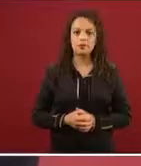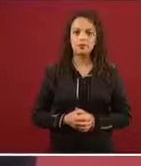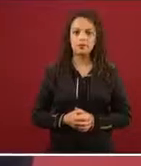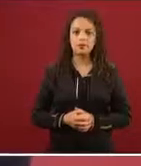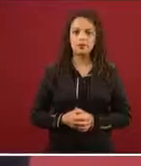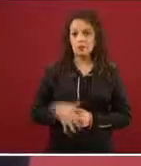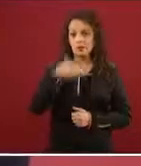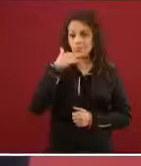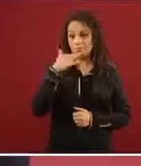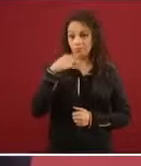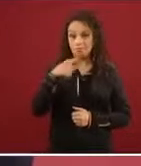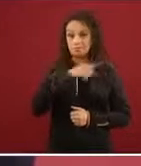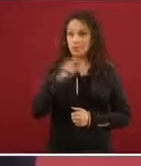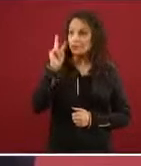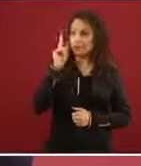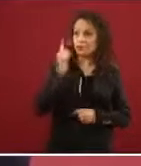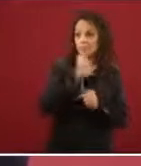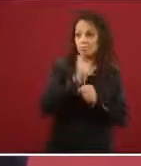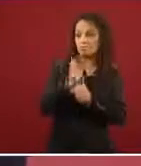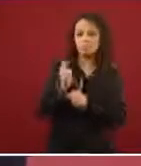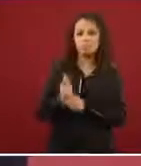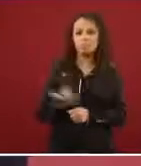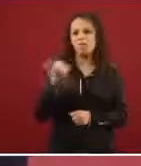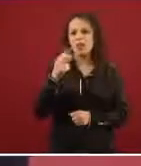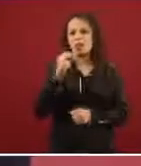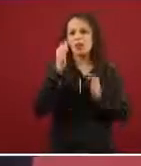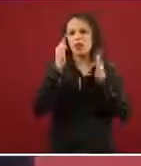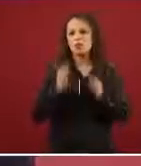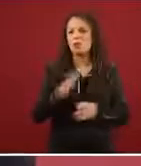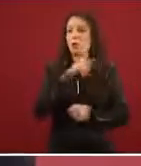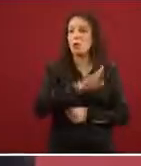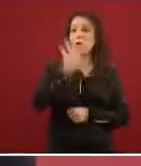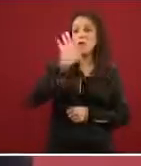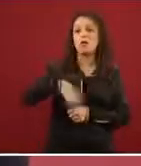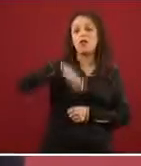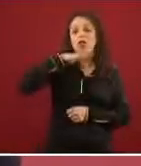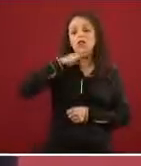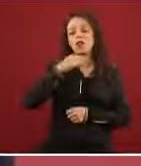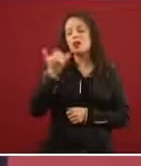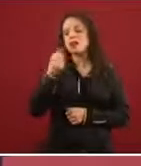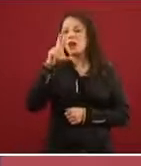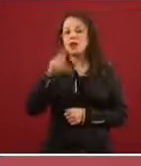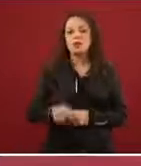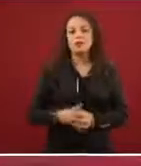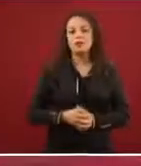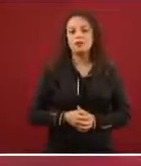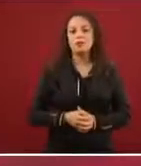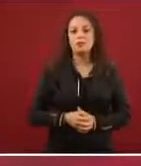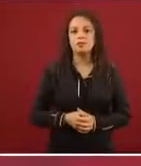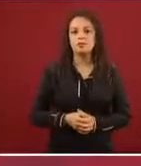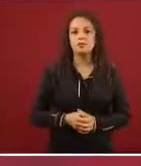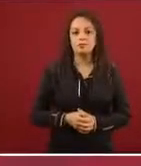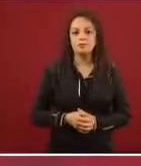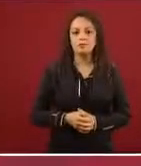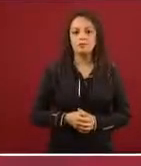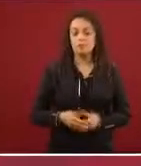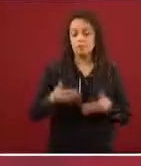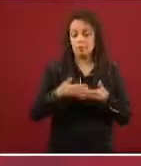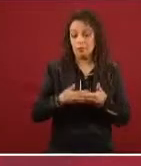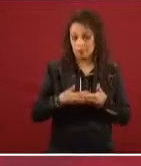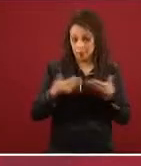la corrupción. Ese es un avance importante. Entonces, si se fortalece